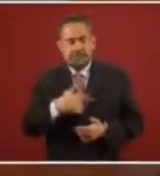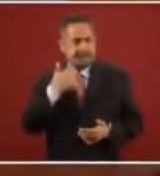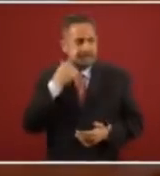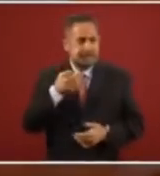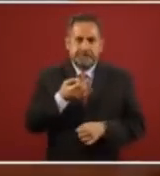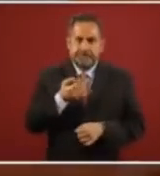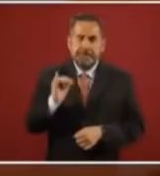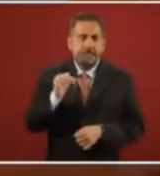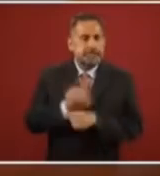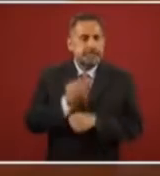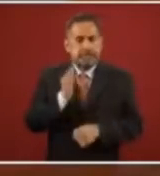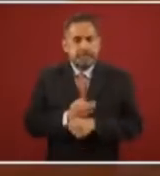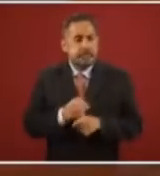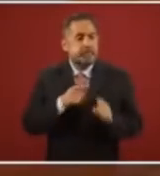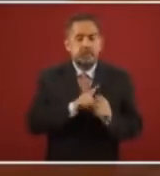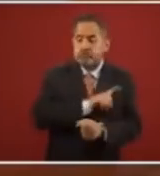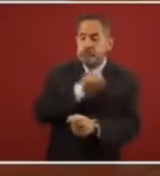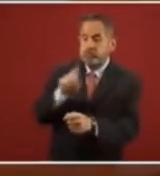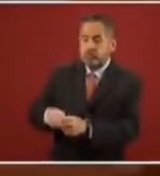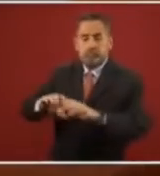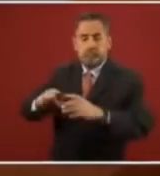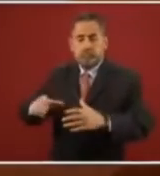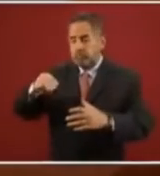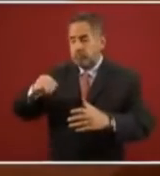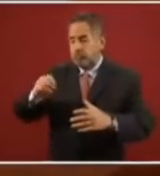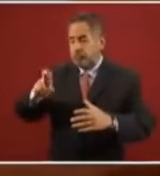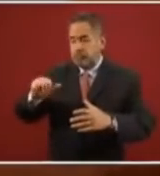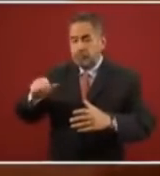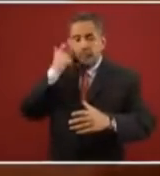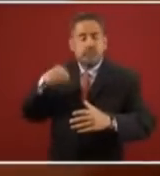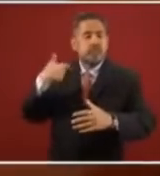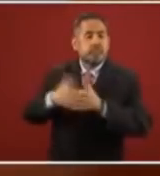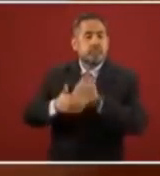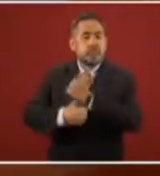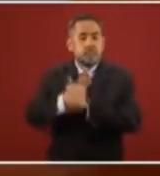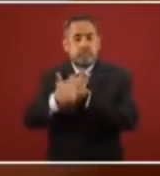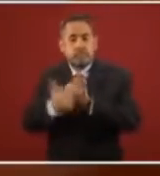se inscribió en Morena para concursar por la presidencia